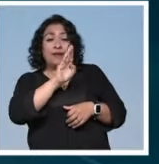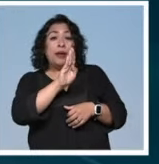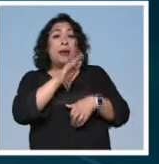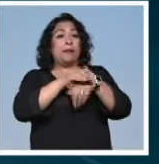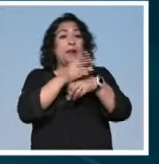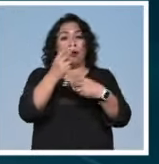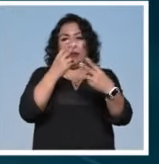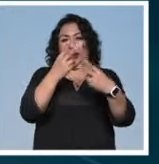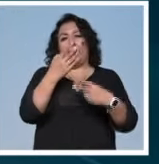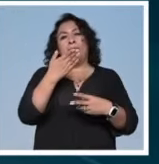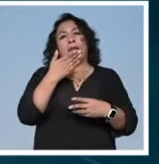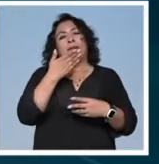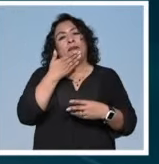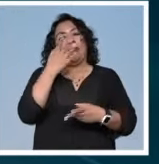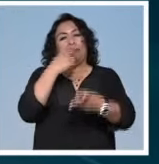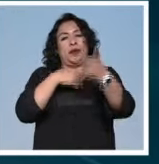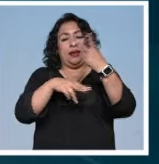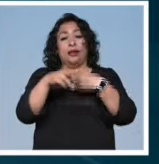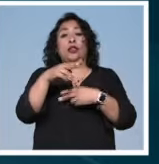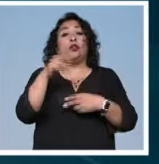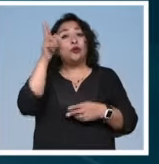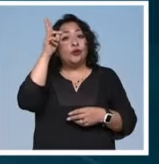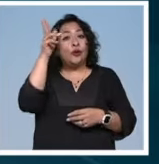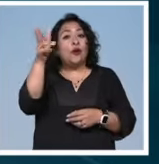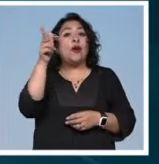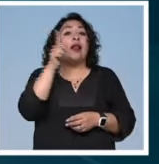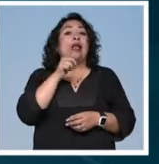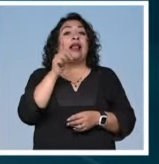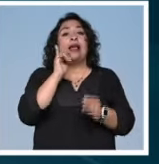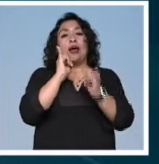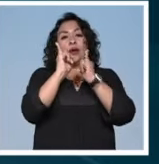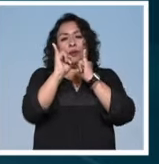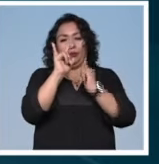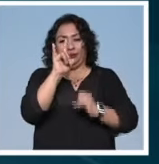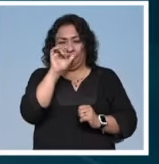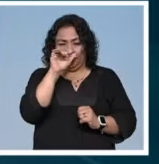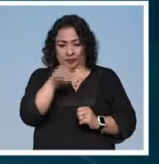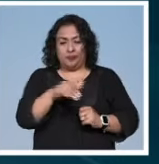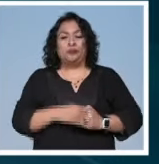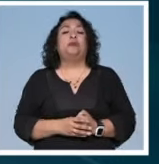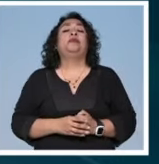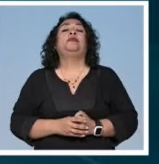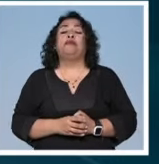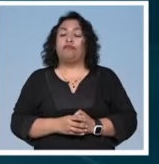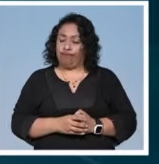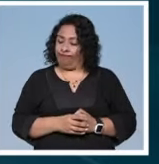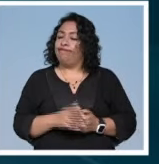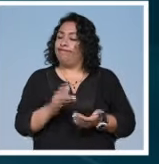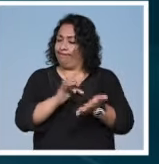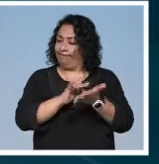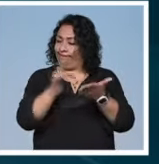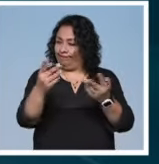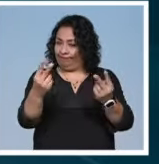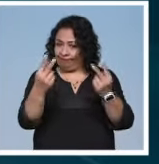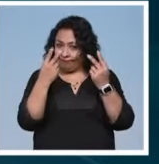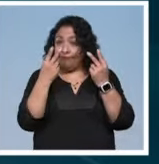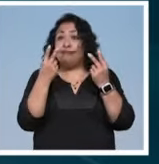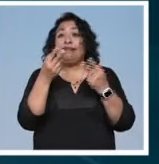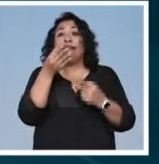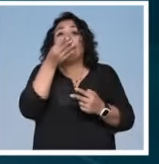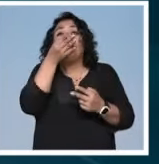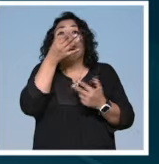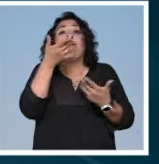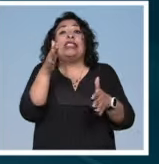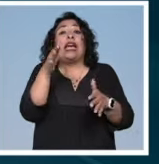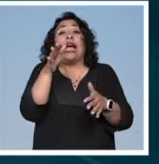auditorio, bienvenidos a Noticias 22. Hola, Laura Regis, en la traducción de Lenguas de Seña Mexicana. Muchas gracias por acompañarnos ya